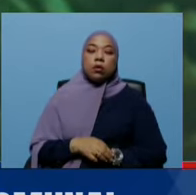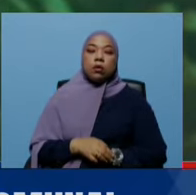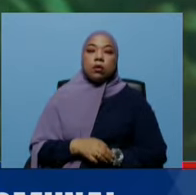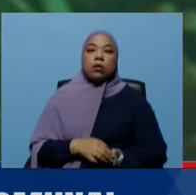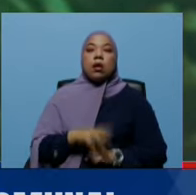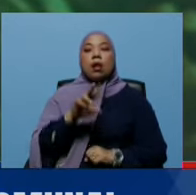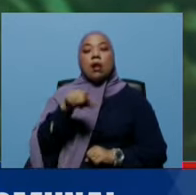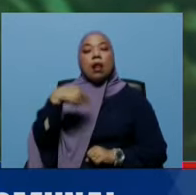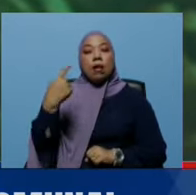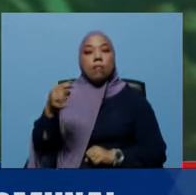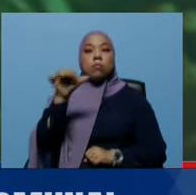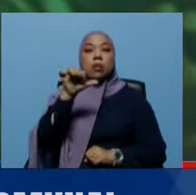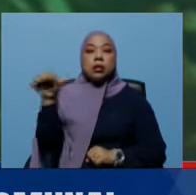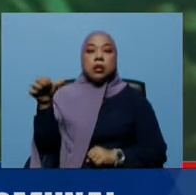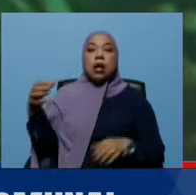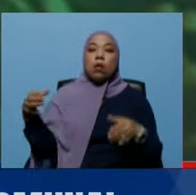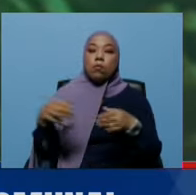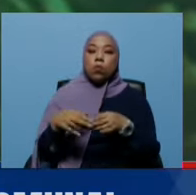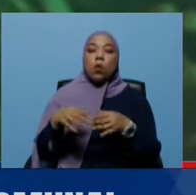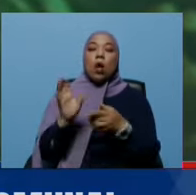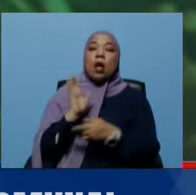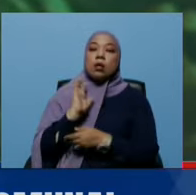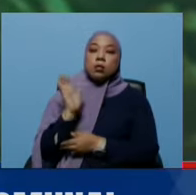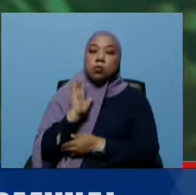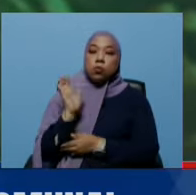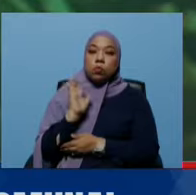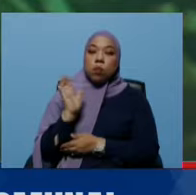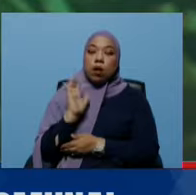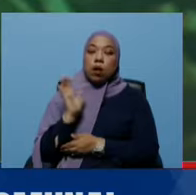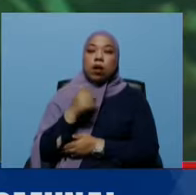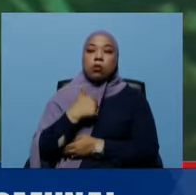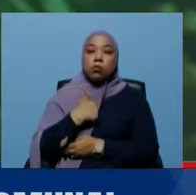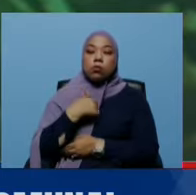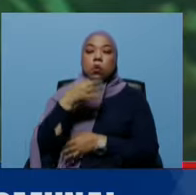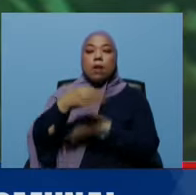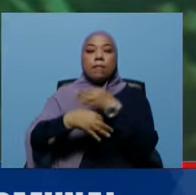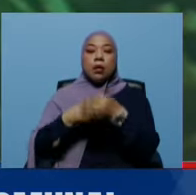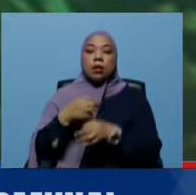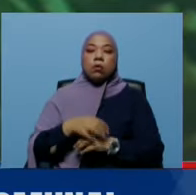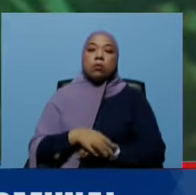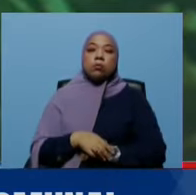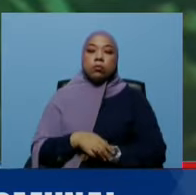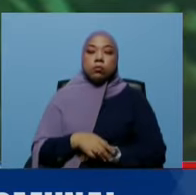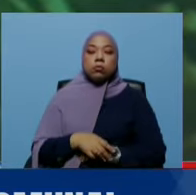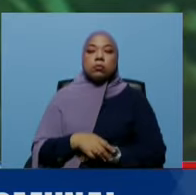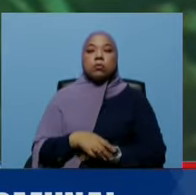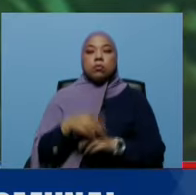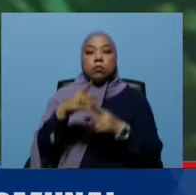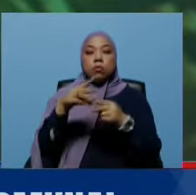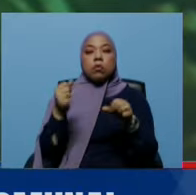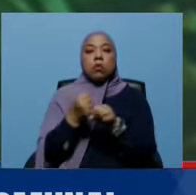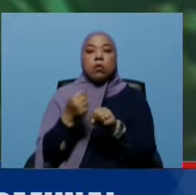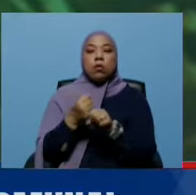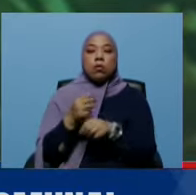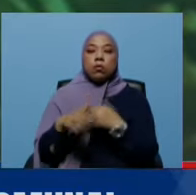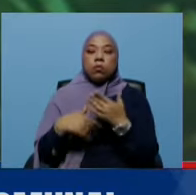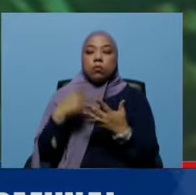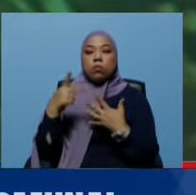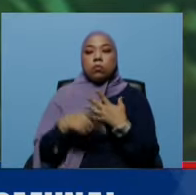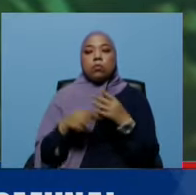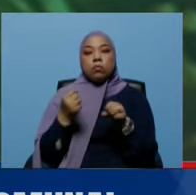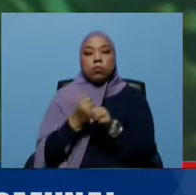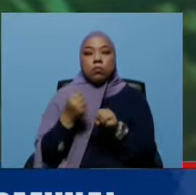la próxima semana, el gabinete económico en pleno. Yo insisto que tiene que ir el